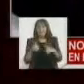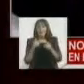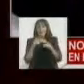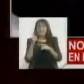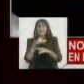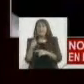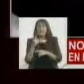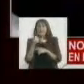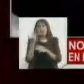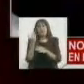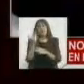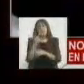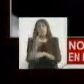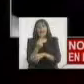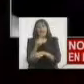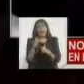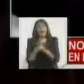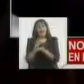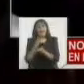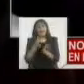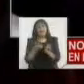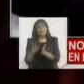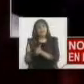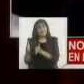sido esencialmente una colección